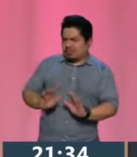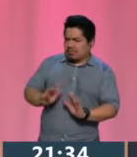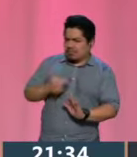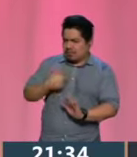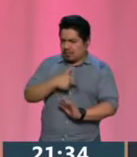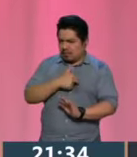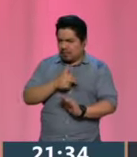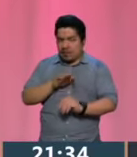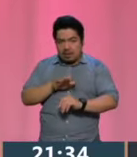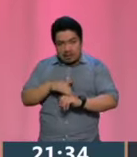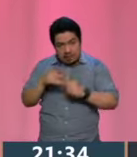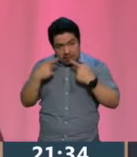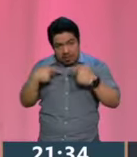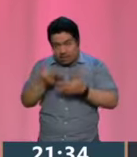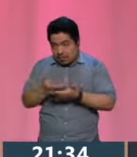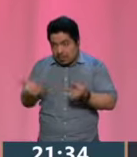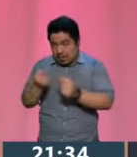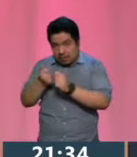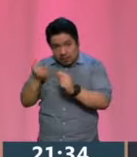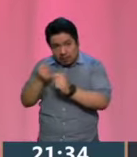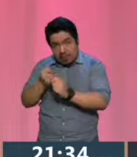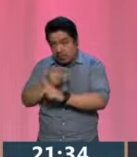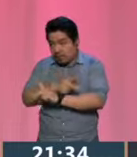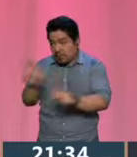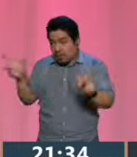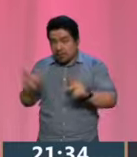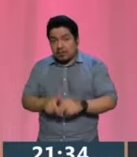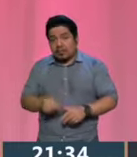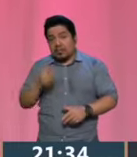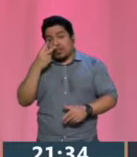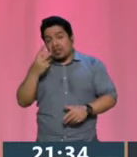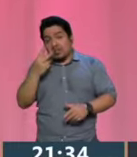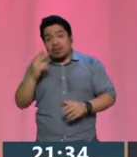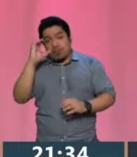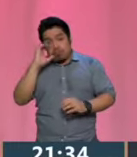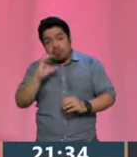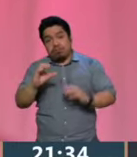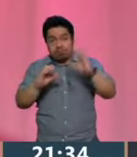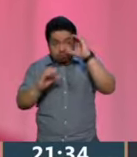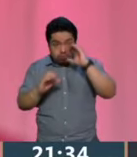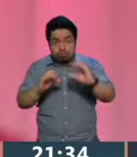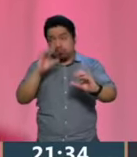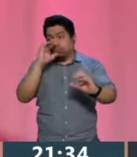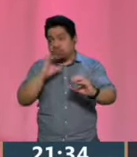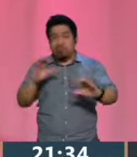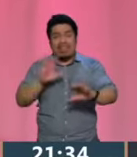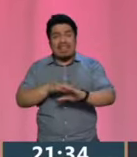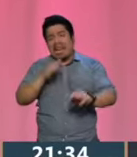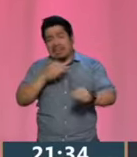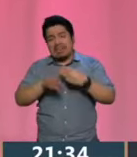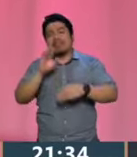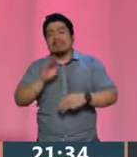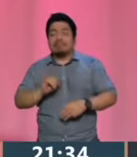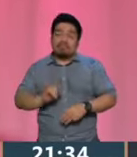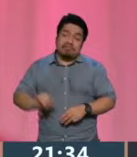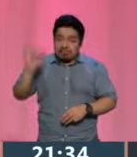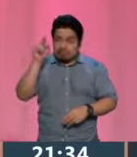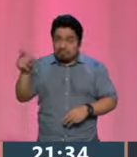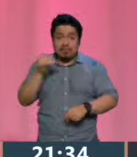Más transporte para los que menos tienen. Por eso están las dos líneas más grandes de cablebús del mundo, de teleférico, en las zonas que más lo